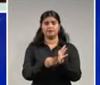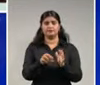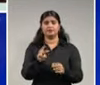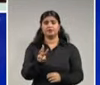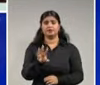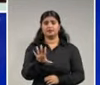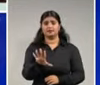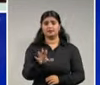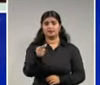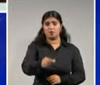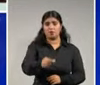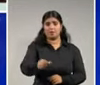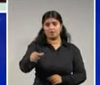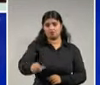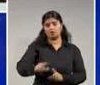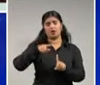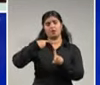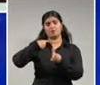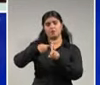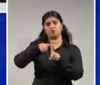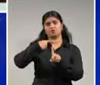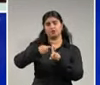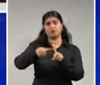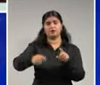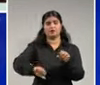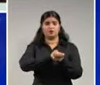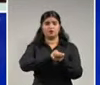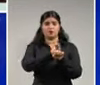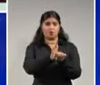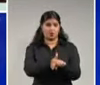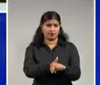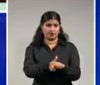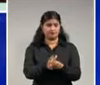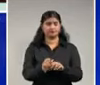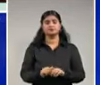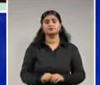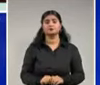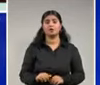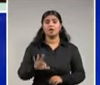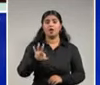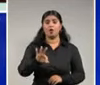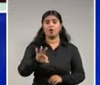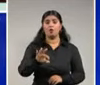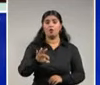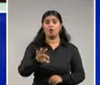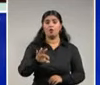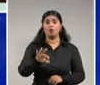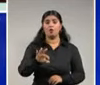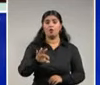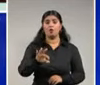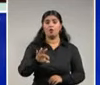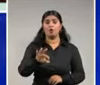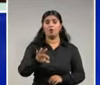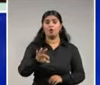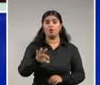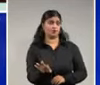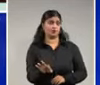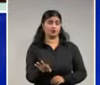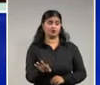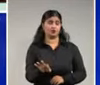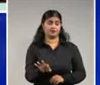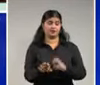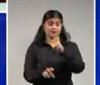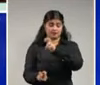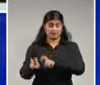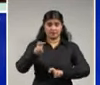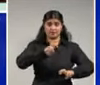964.035 personas con la enfermedad, por lo que el 8,4% de las muestras procesadas en Cuba